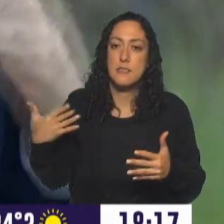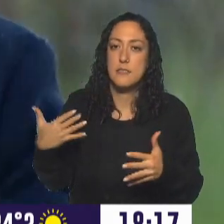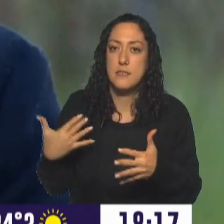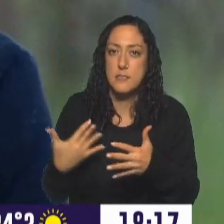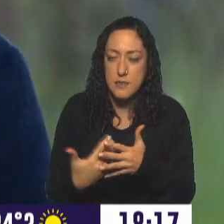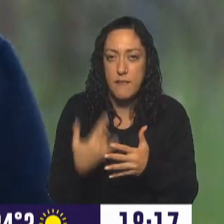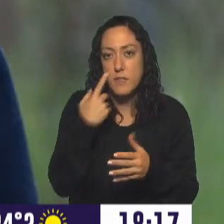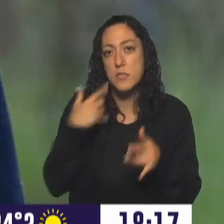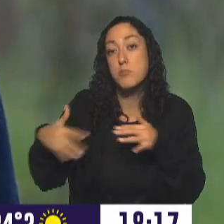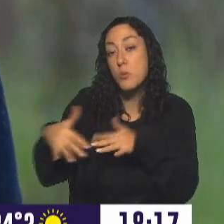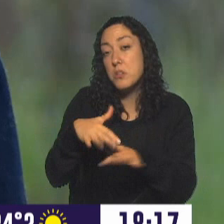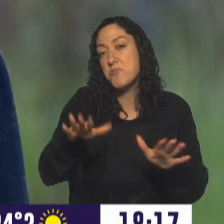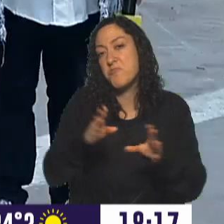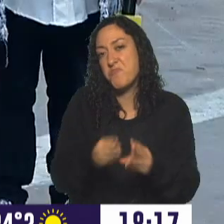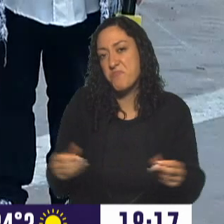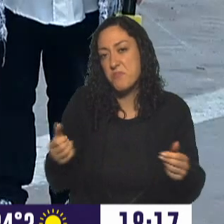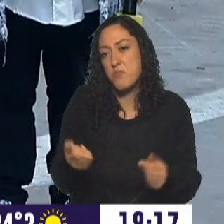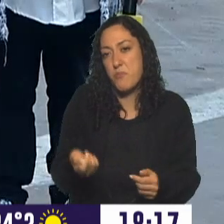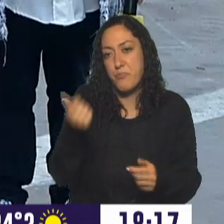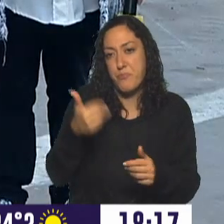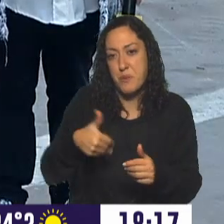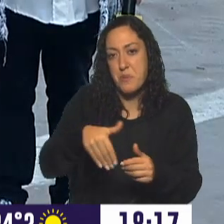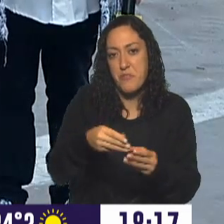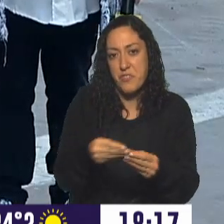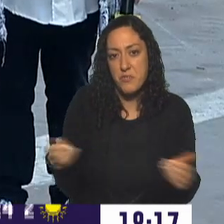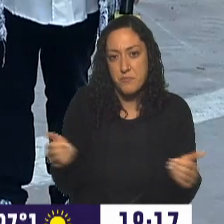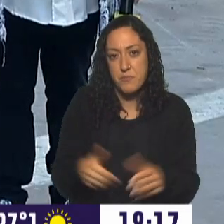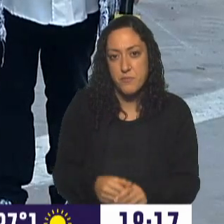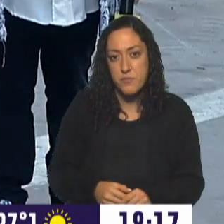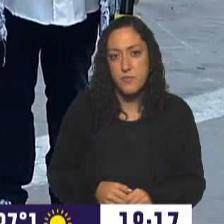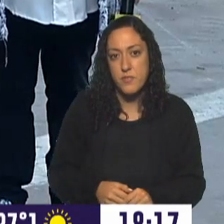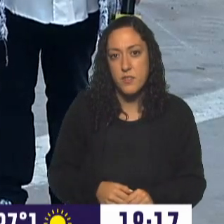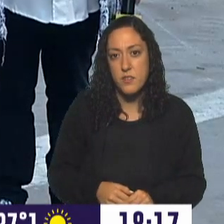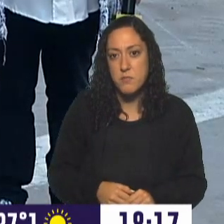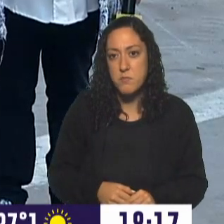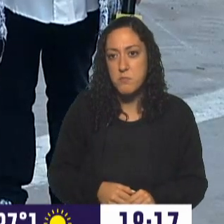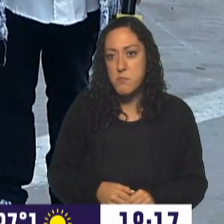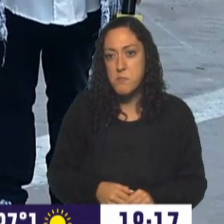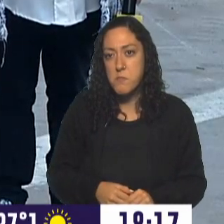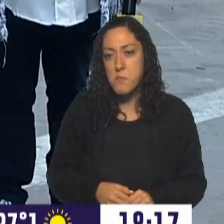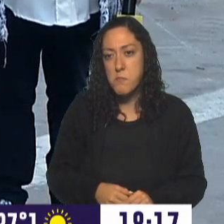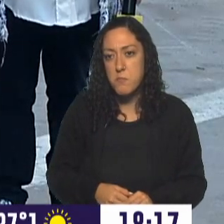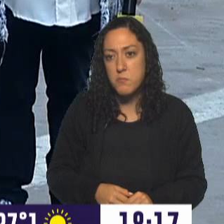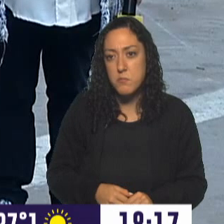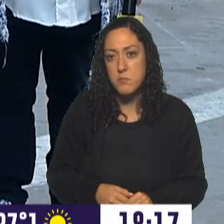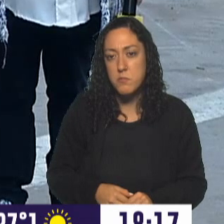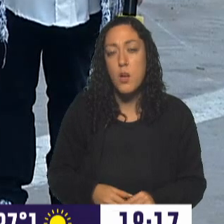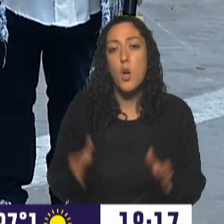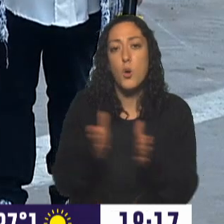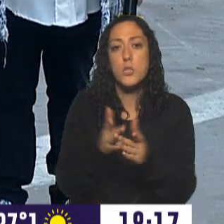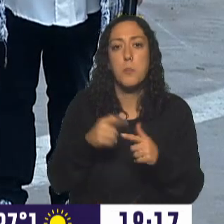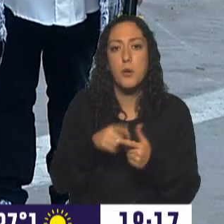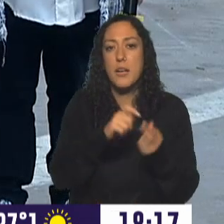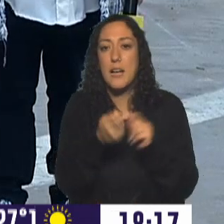las especulaciones, sí, porque claro, estamos a la vuelta de la esquina. Y en esta instancia, a ver, ¿qué tenemos que contar del Juntos por el Cambio? Mirá esas